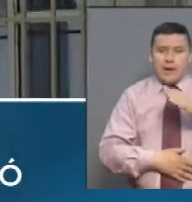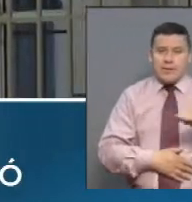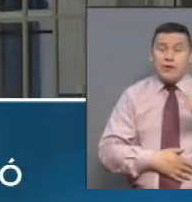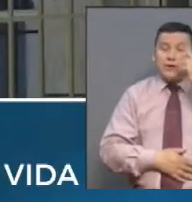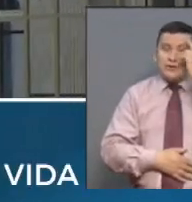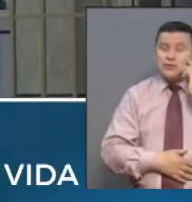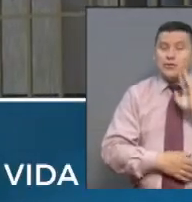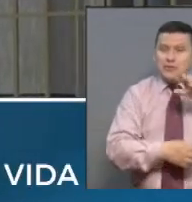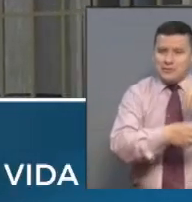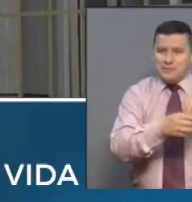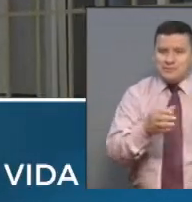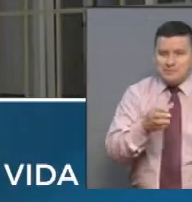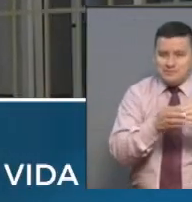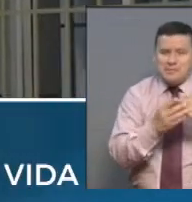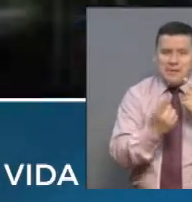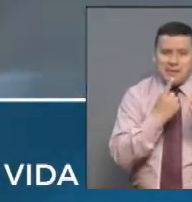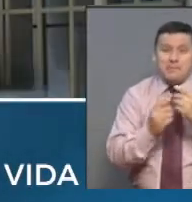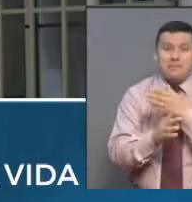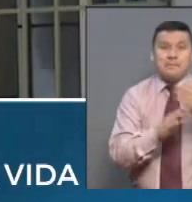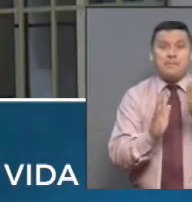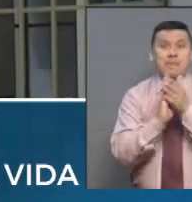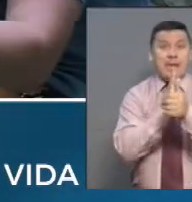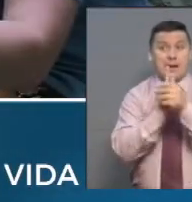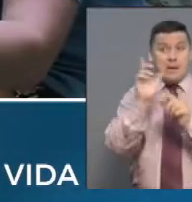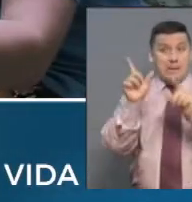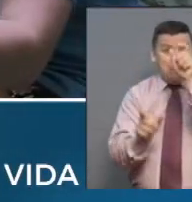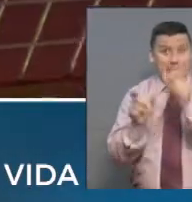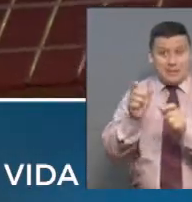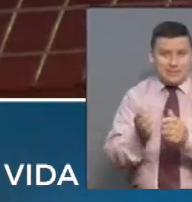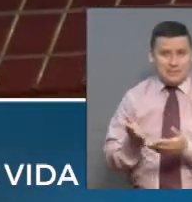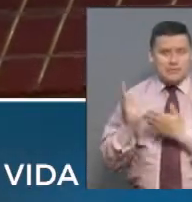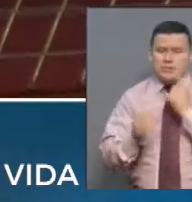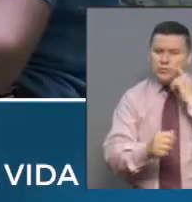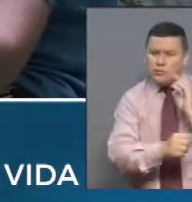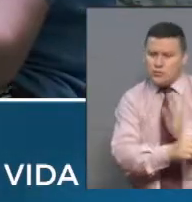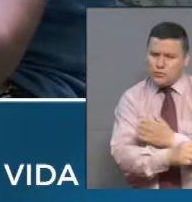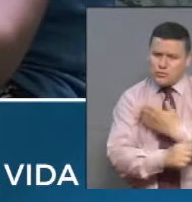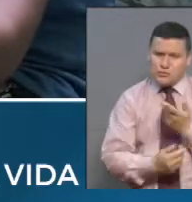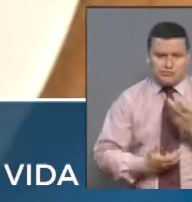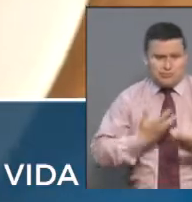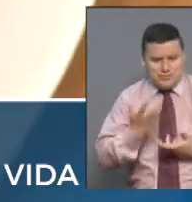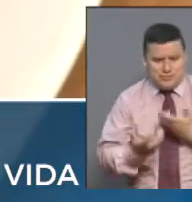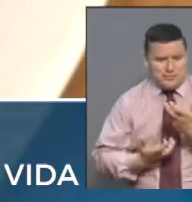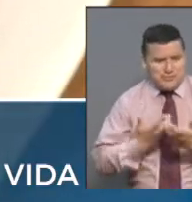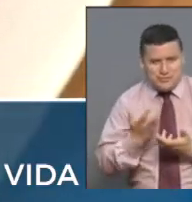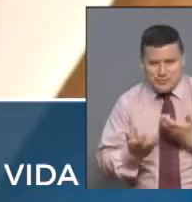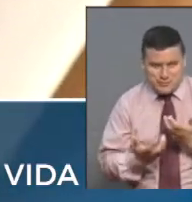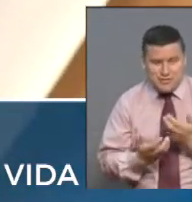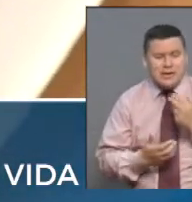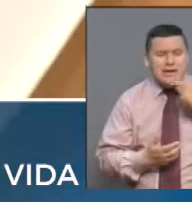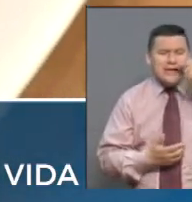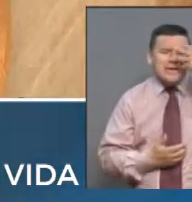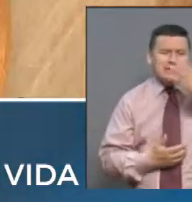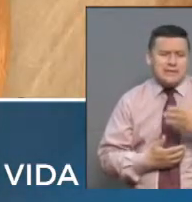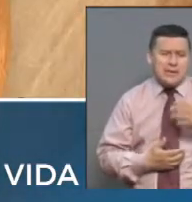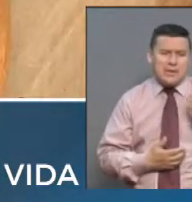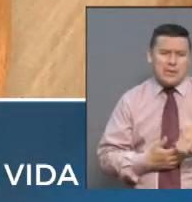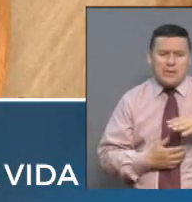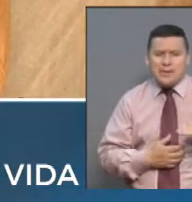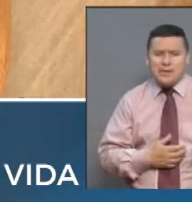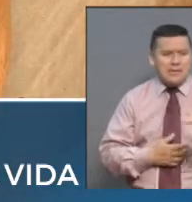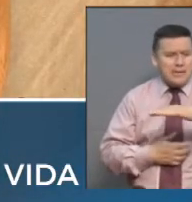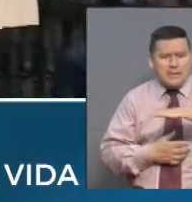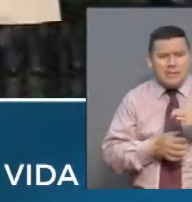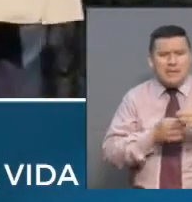Chocó. Y en Talentos en Pantalla, música, gastronomía y la historia de una líder de la región